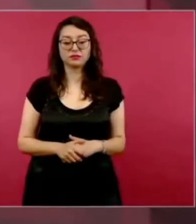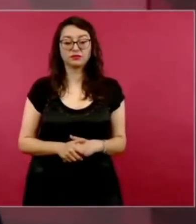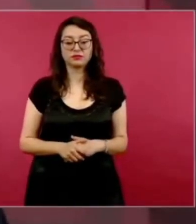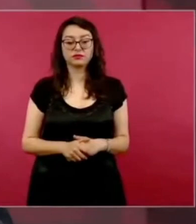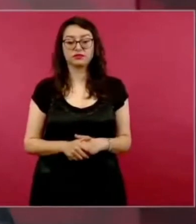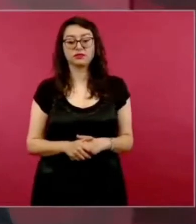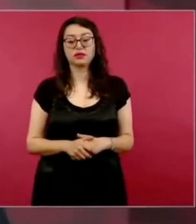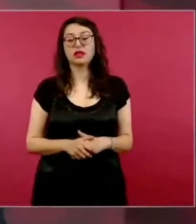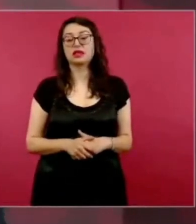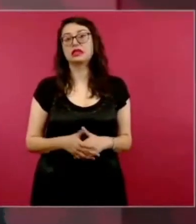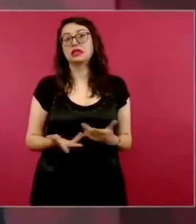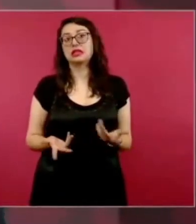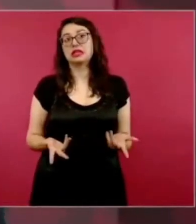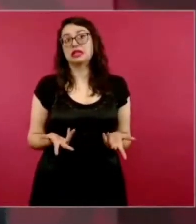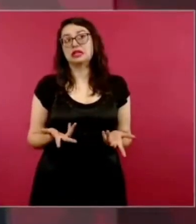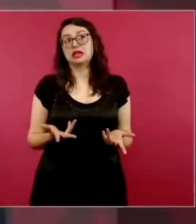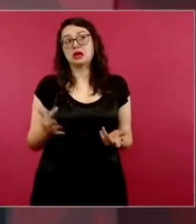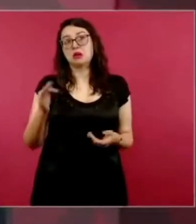o